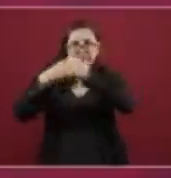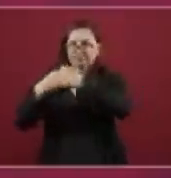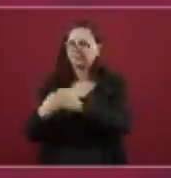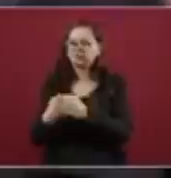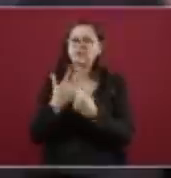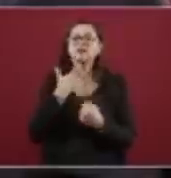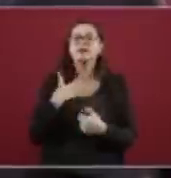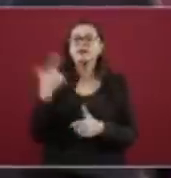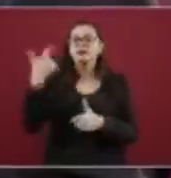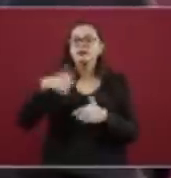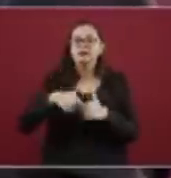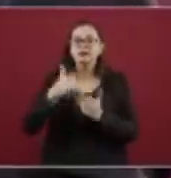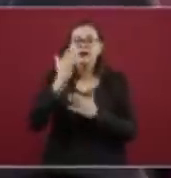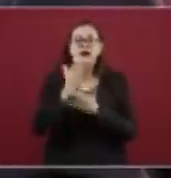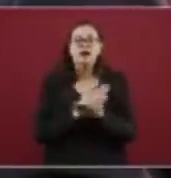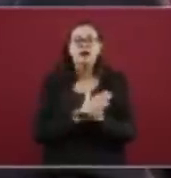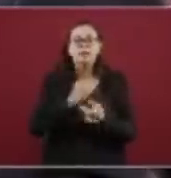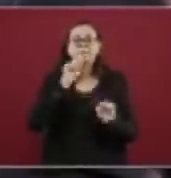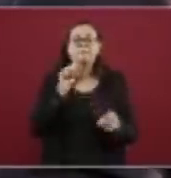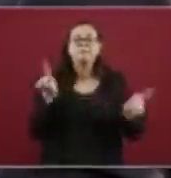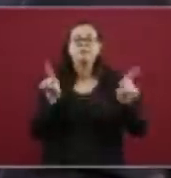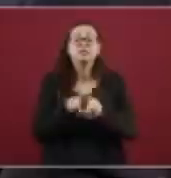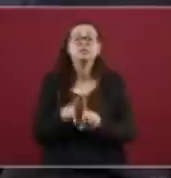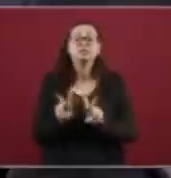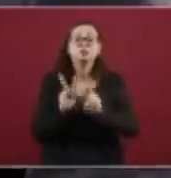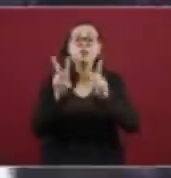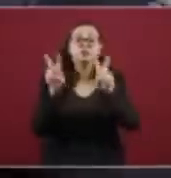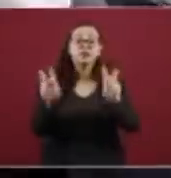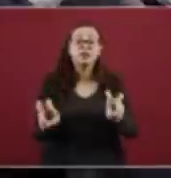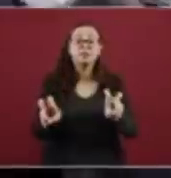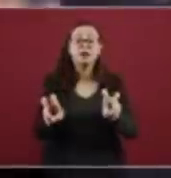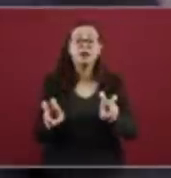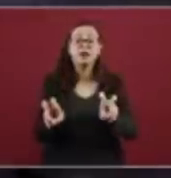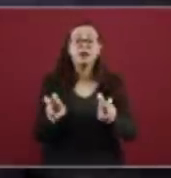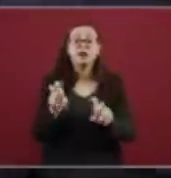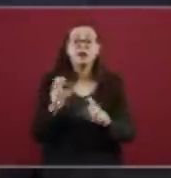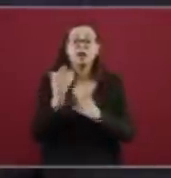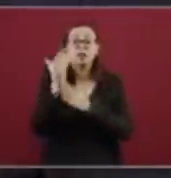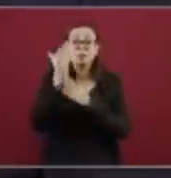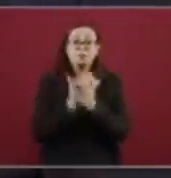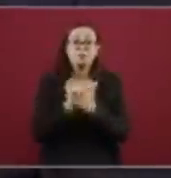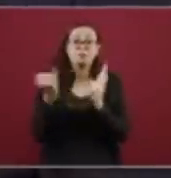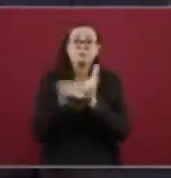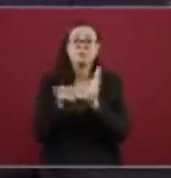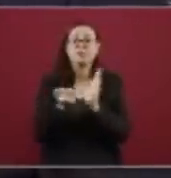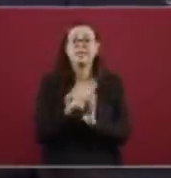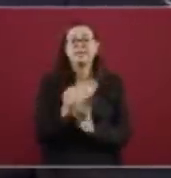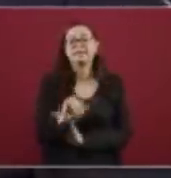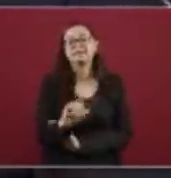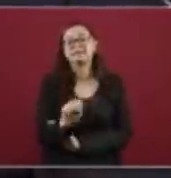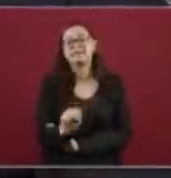quitar trabas para la disminución del impuesto sobre la renta y para la